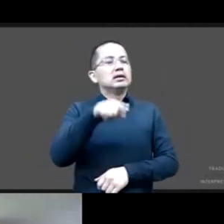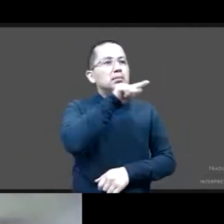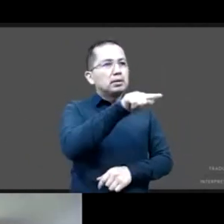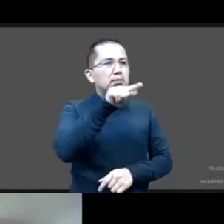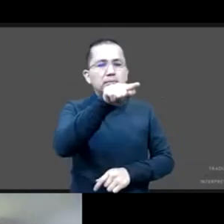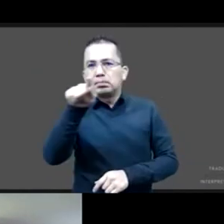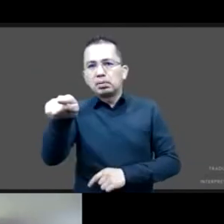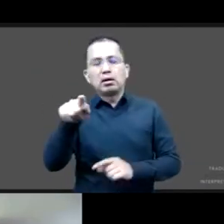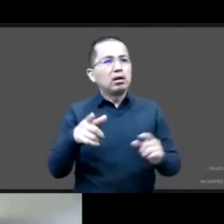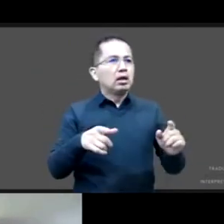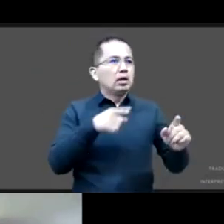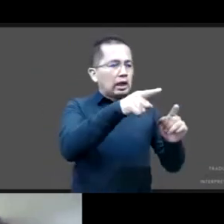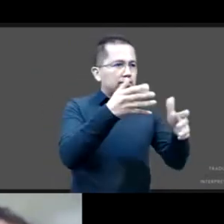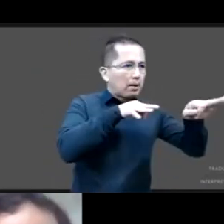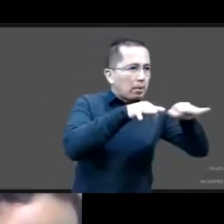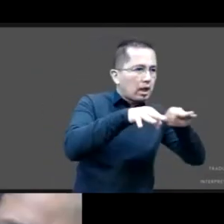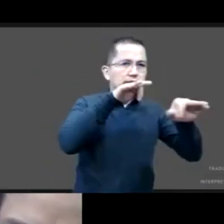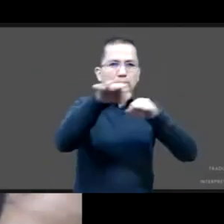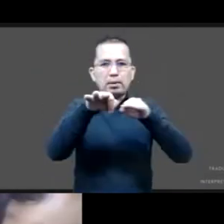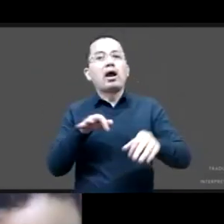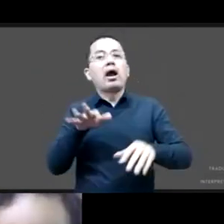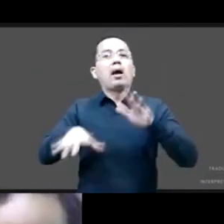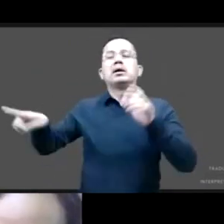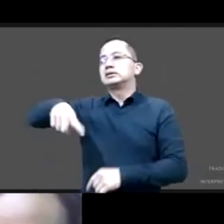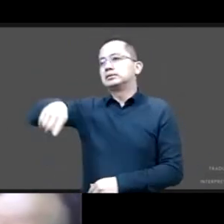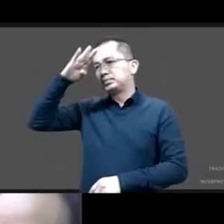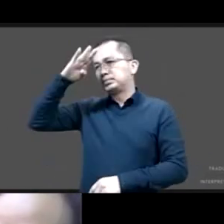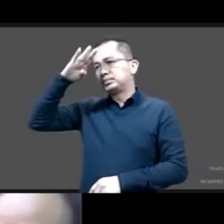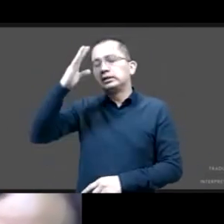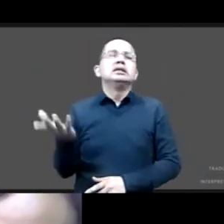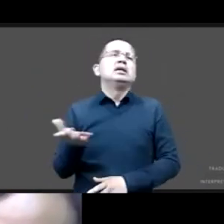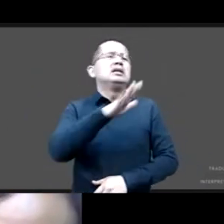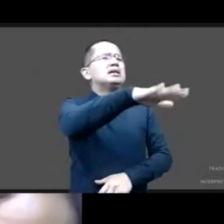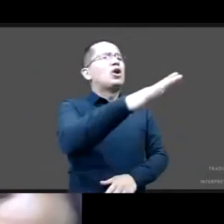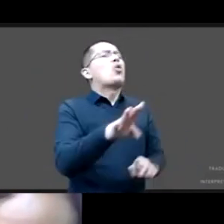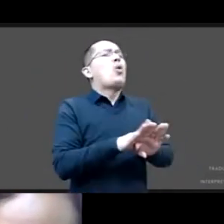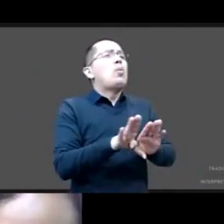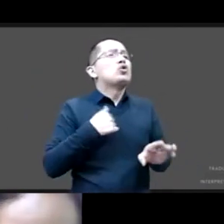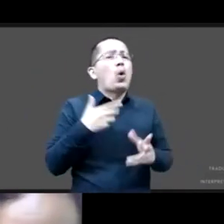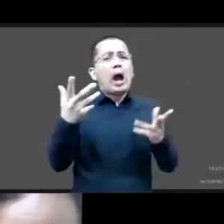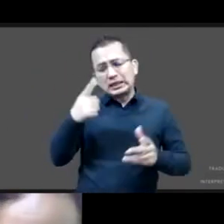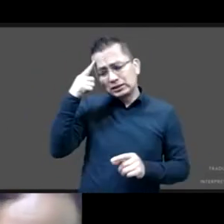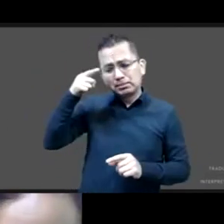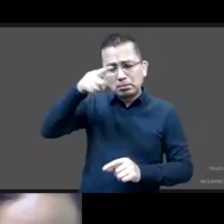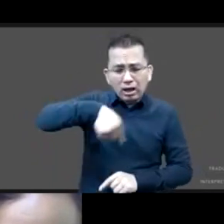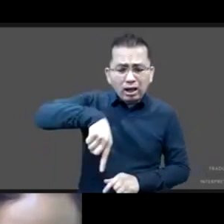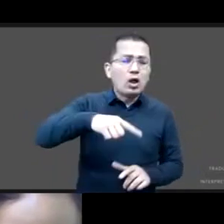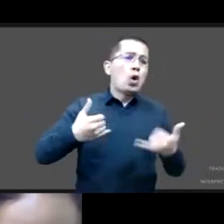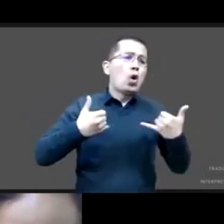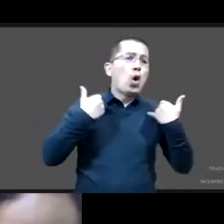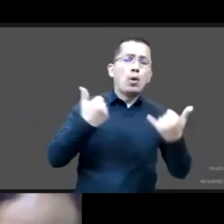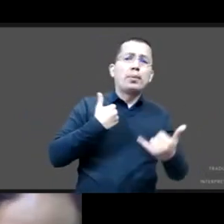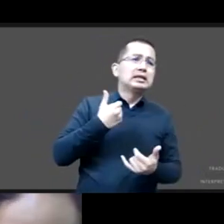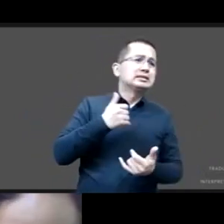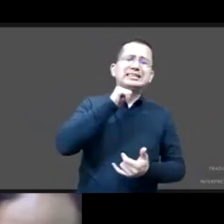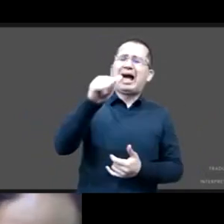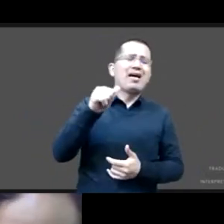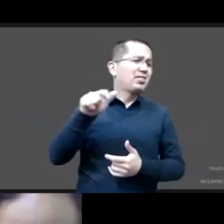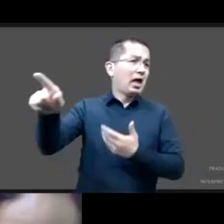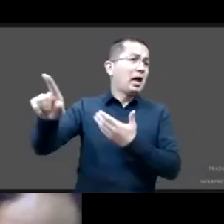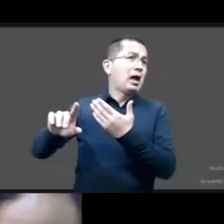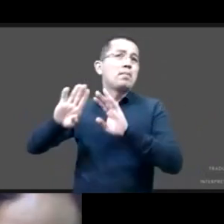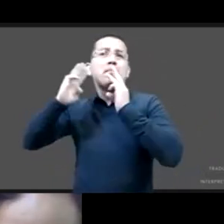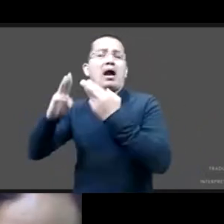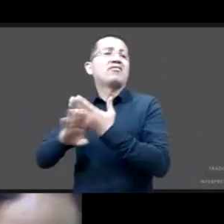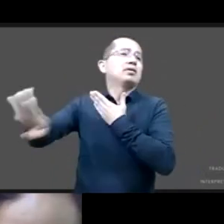mágicas ¿verdad? es decir ¿cómo le hacemos para que los jóvenes no caigan en el crimen organizado? ¿cómo le hacemos para que así